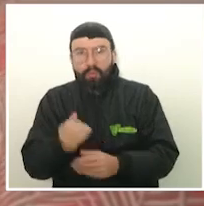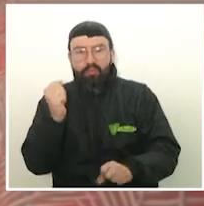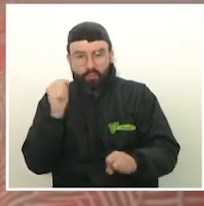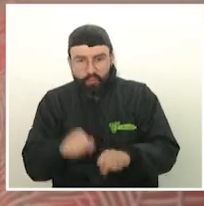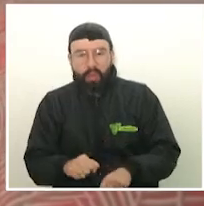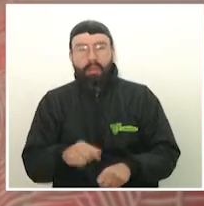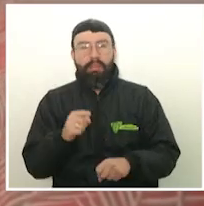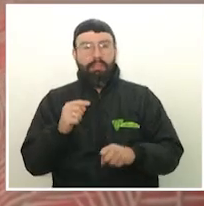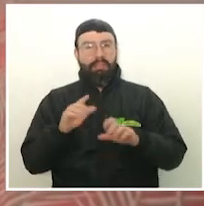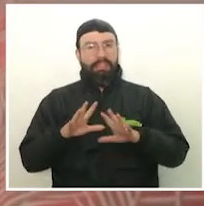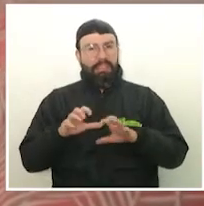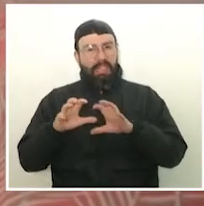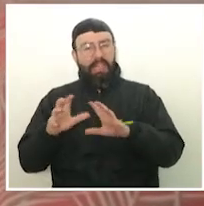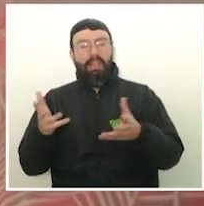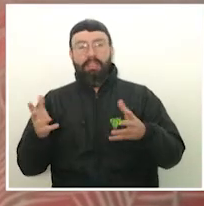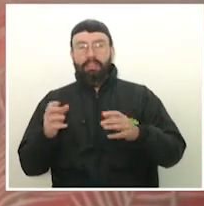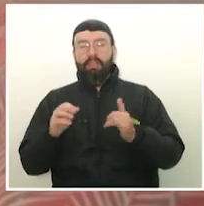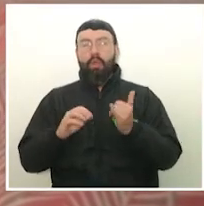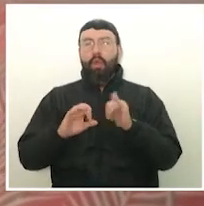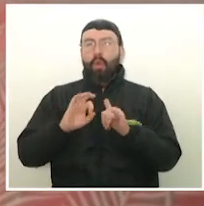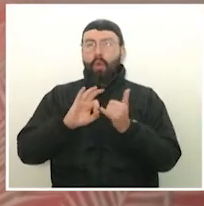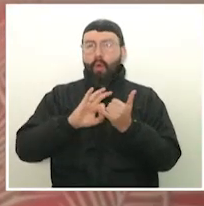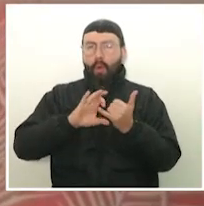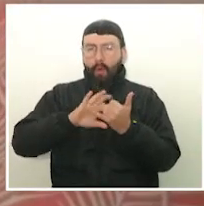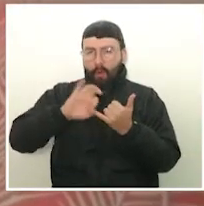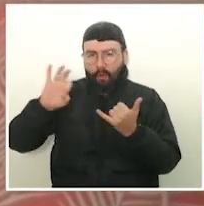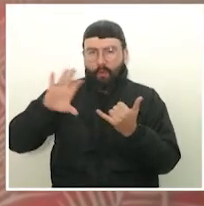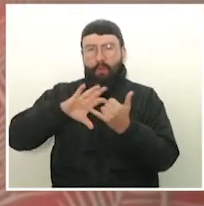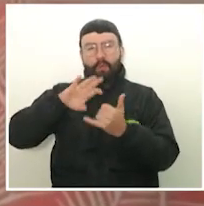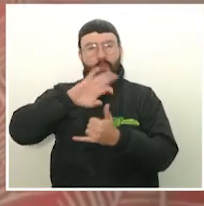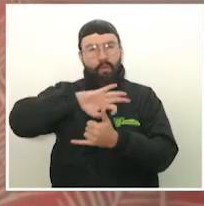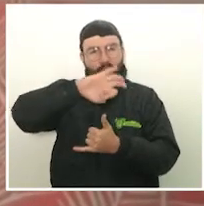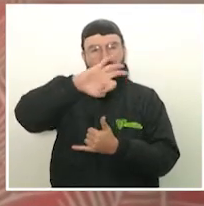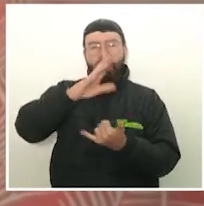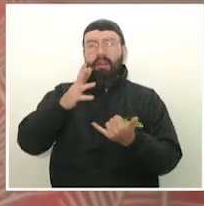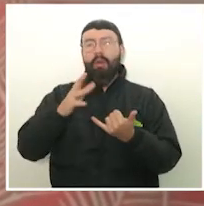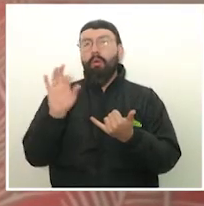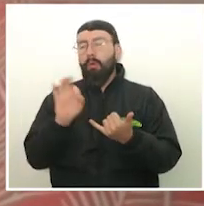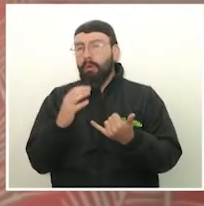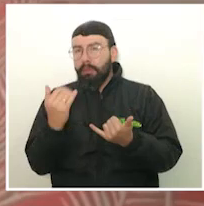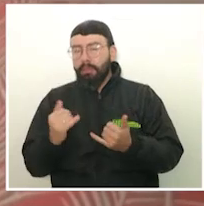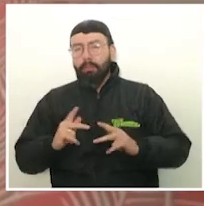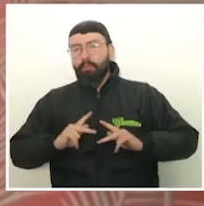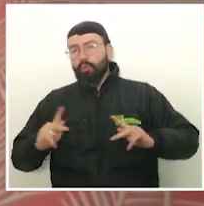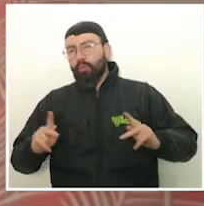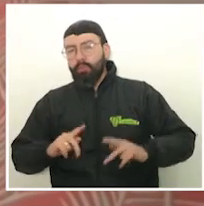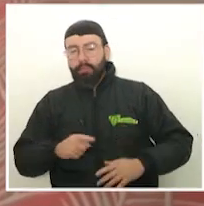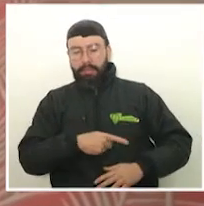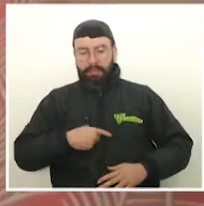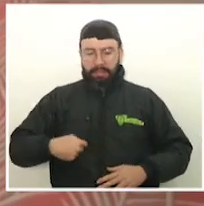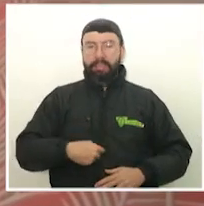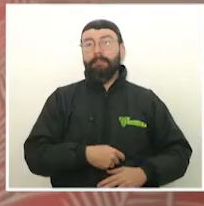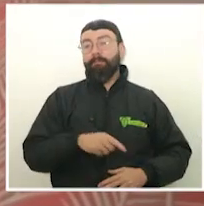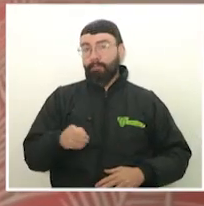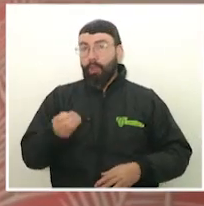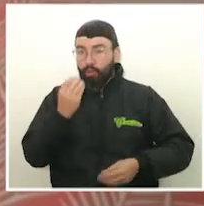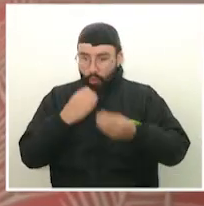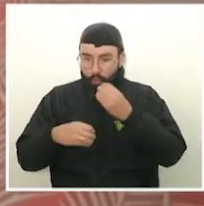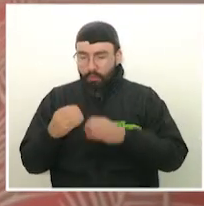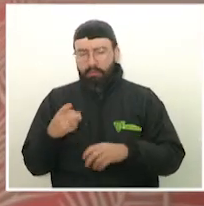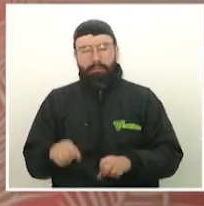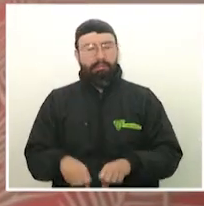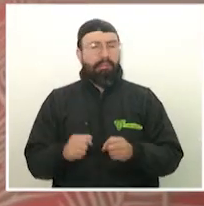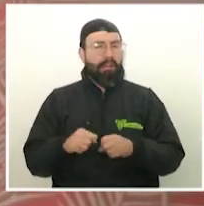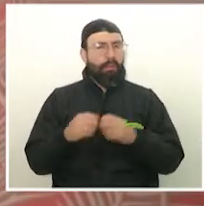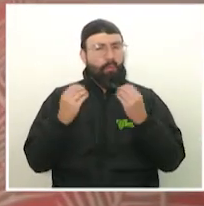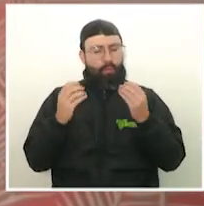de ovario, de pulmón, de intestino. Eso es lo que le estamos dando al cuerpo. El daño medioambiental